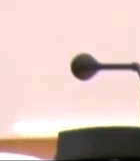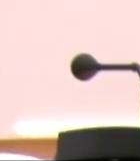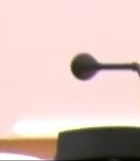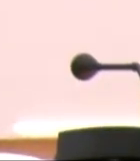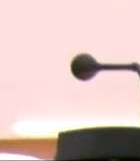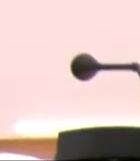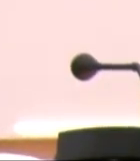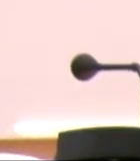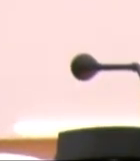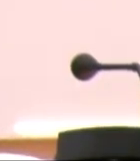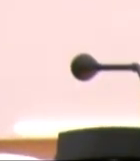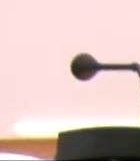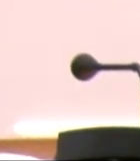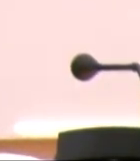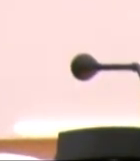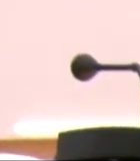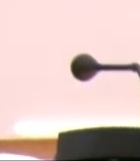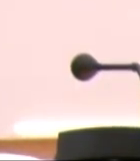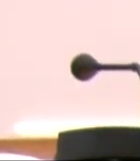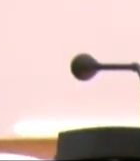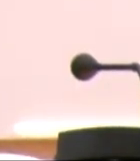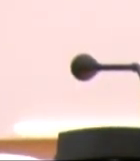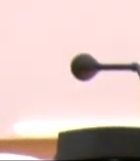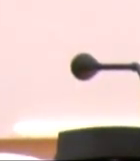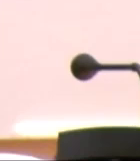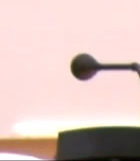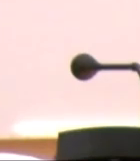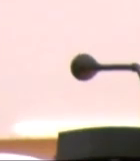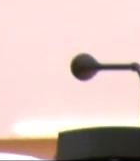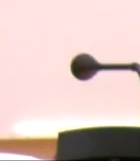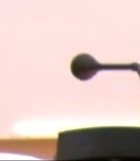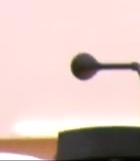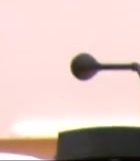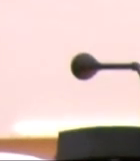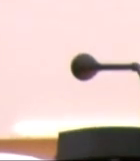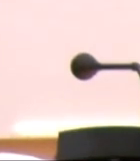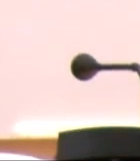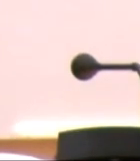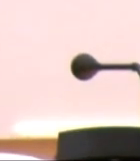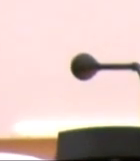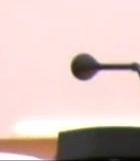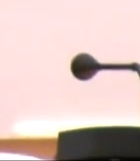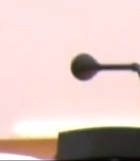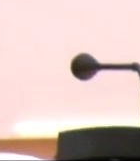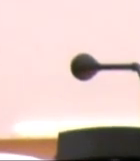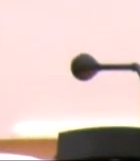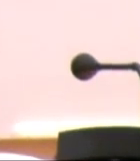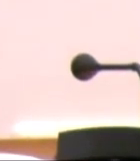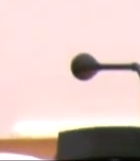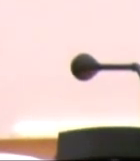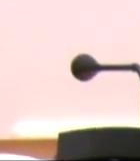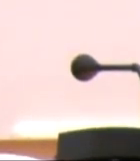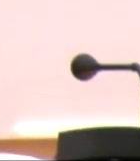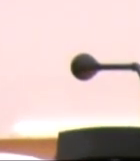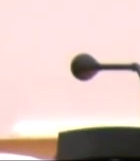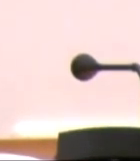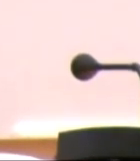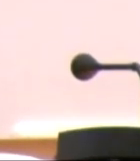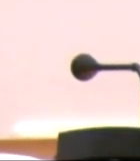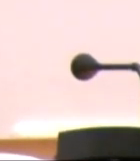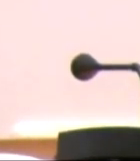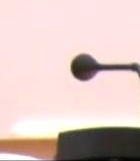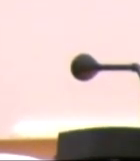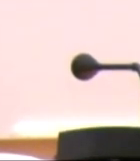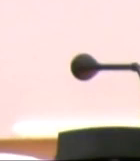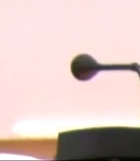Educación incluye como objetivo impulsar y favorecer la práctica escolar inclusiva y equitativa mediante la utilización de un lenguaje no